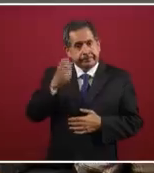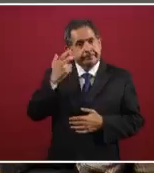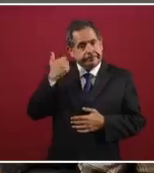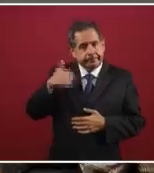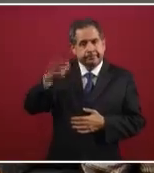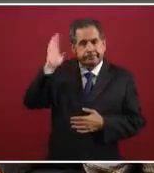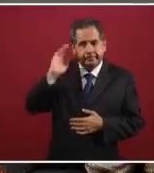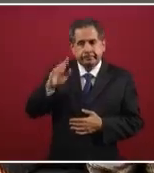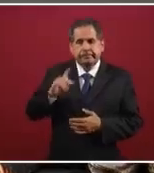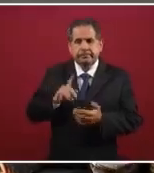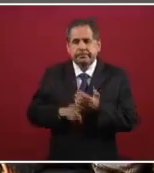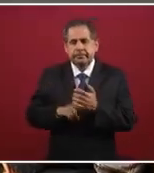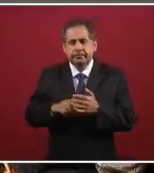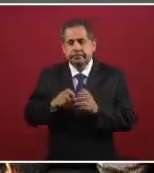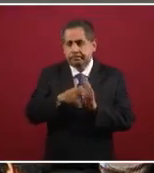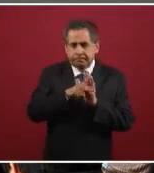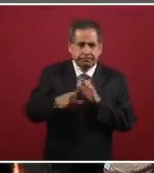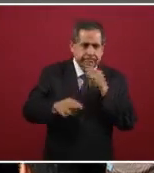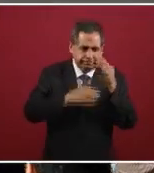El caso de los periodistas,